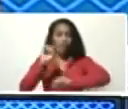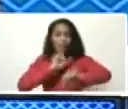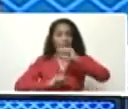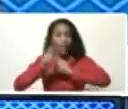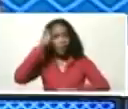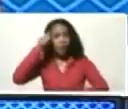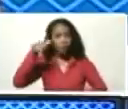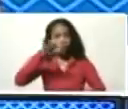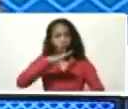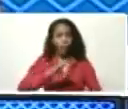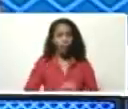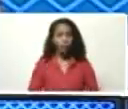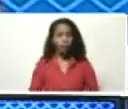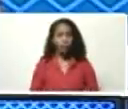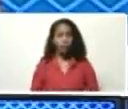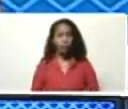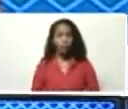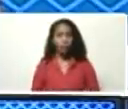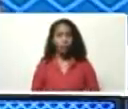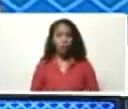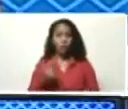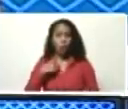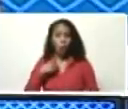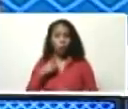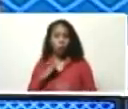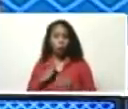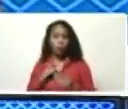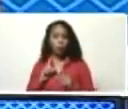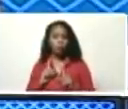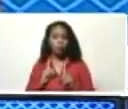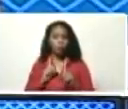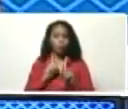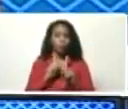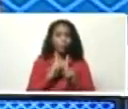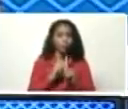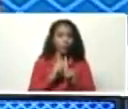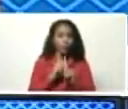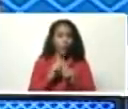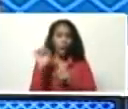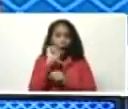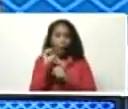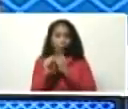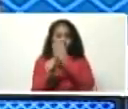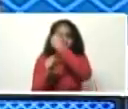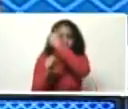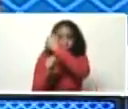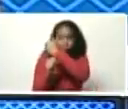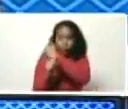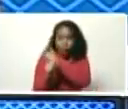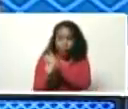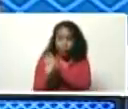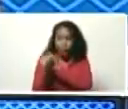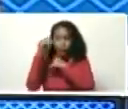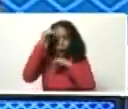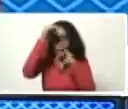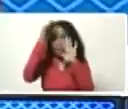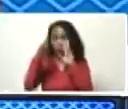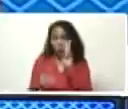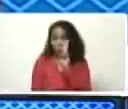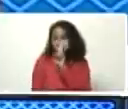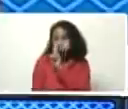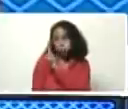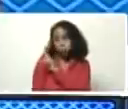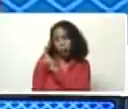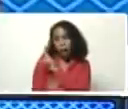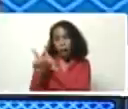ciudad. Me acerqué, bajé el vidrio y escuché